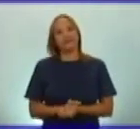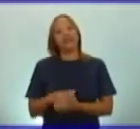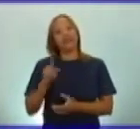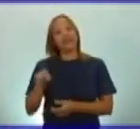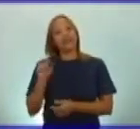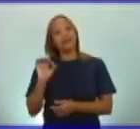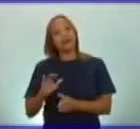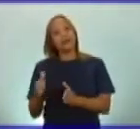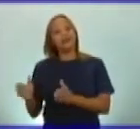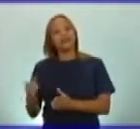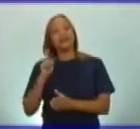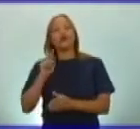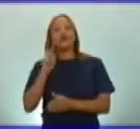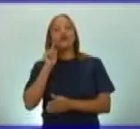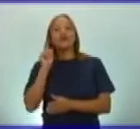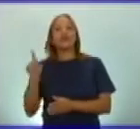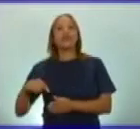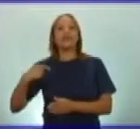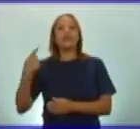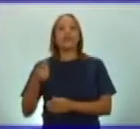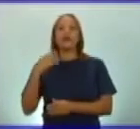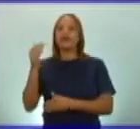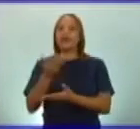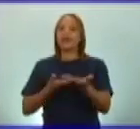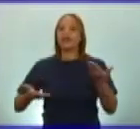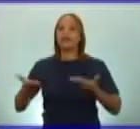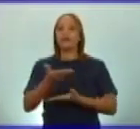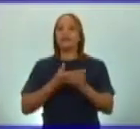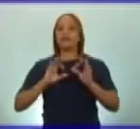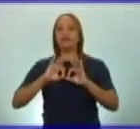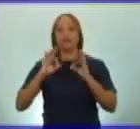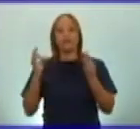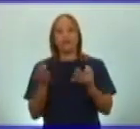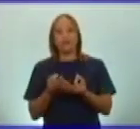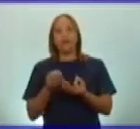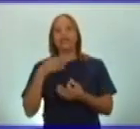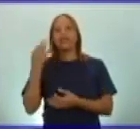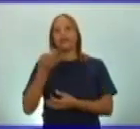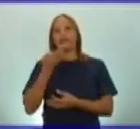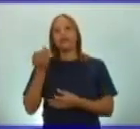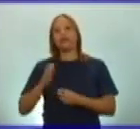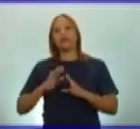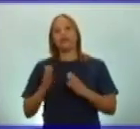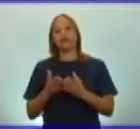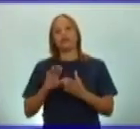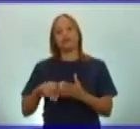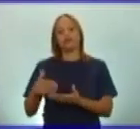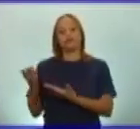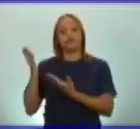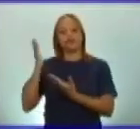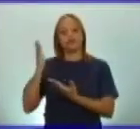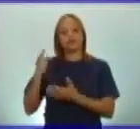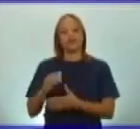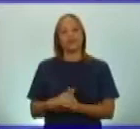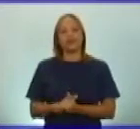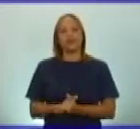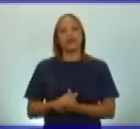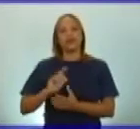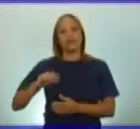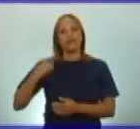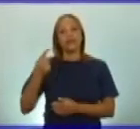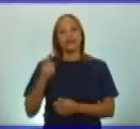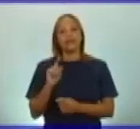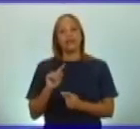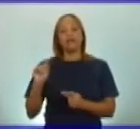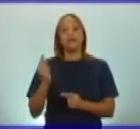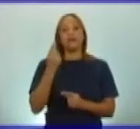sentido, entonces, para que ustedes después conversen en casa y debatan en familia, les propongo la siguiente actividad. Después de la Primera